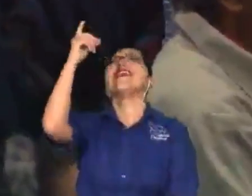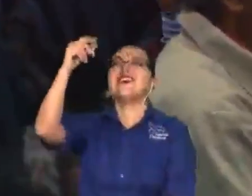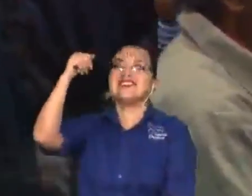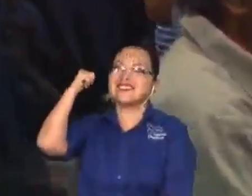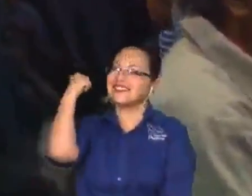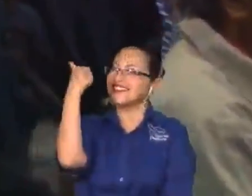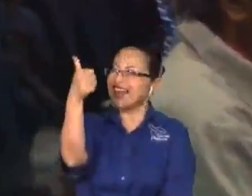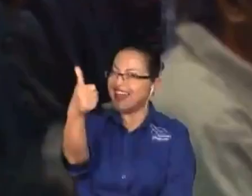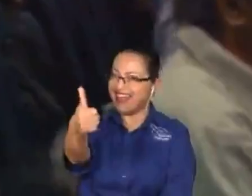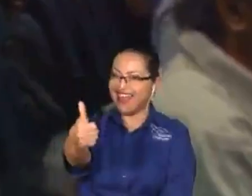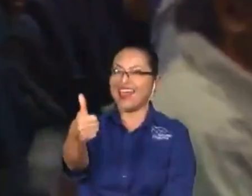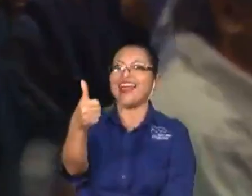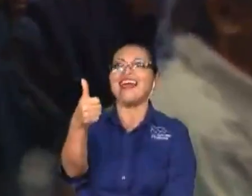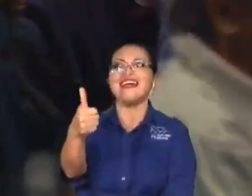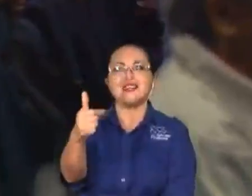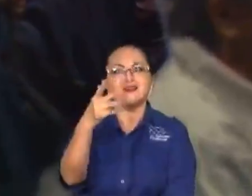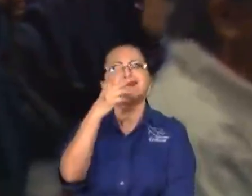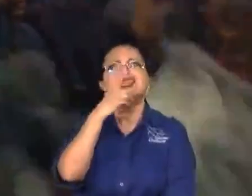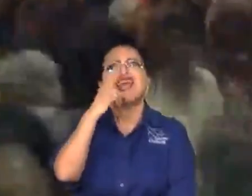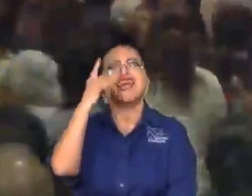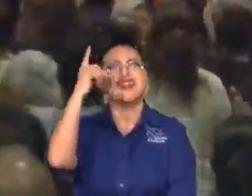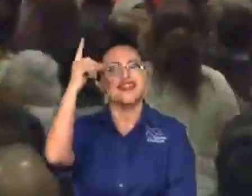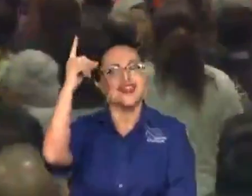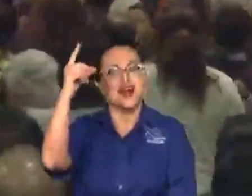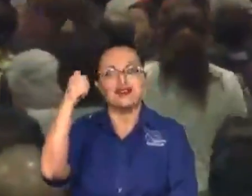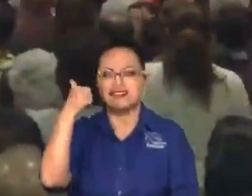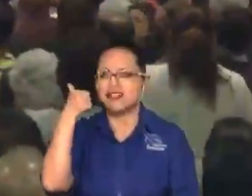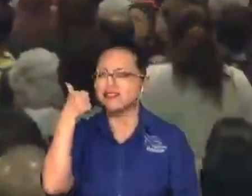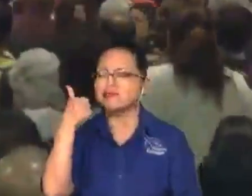Bueno es Dios. Bueno es Dios.